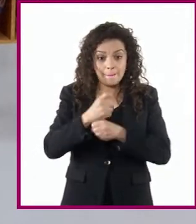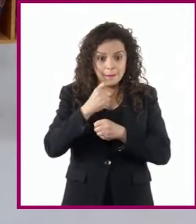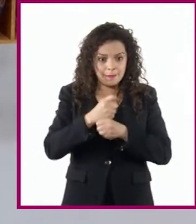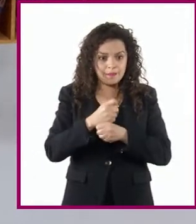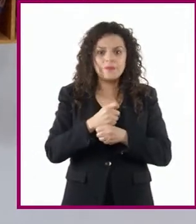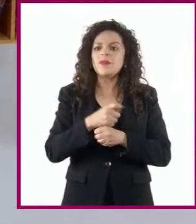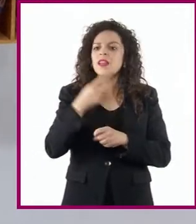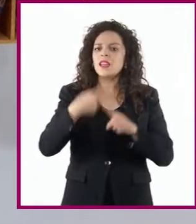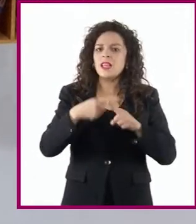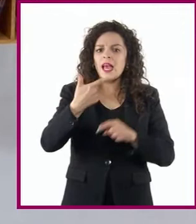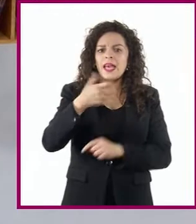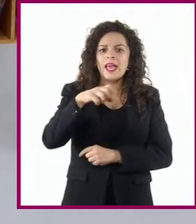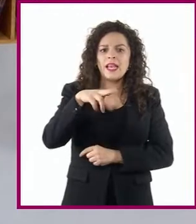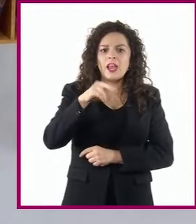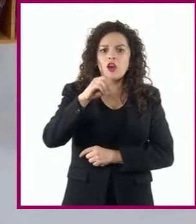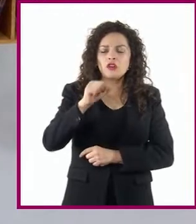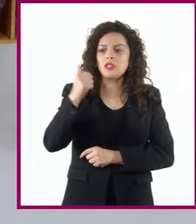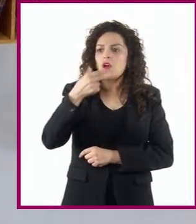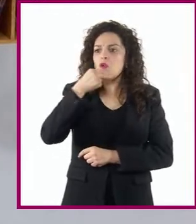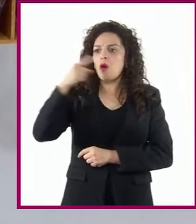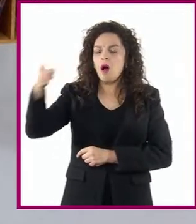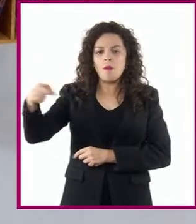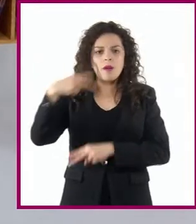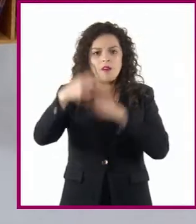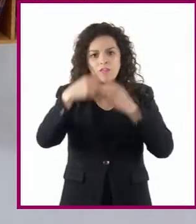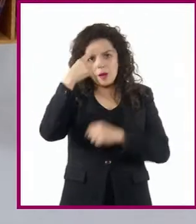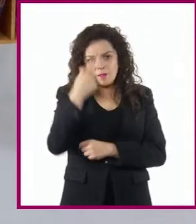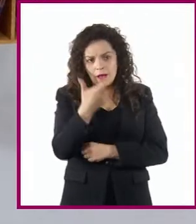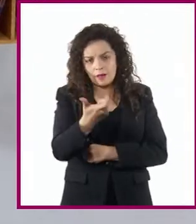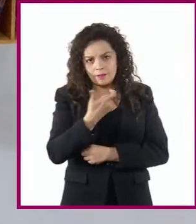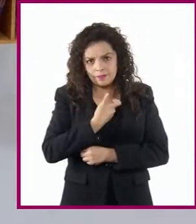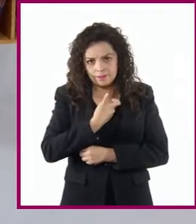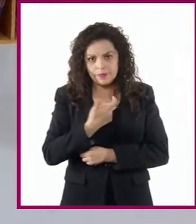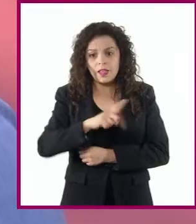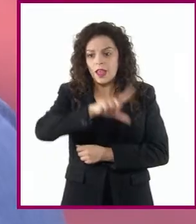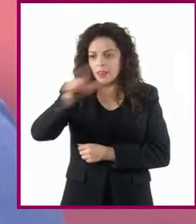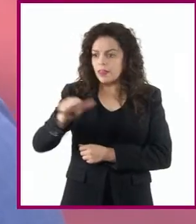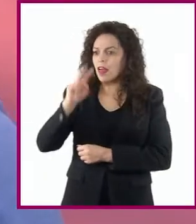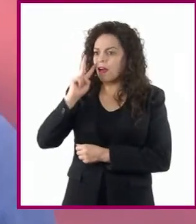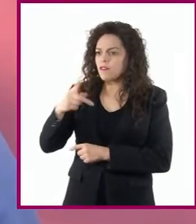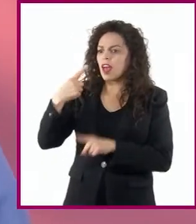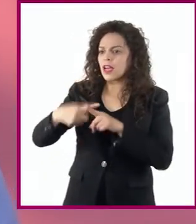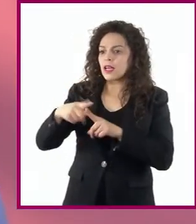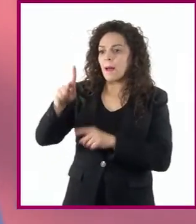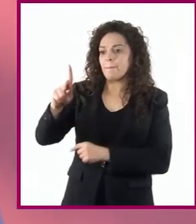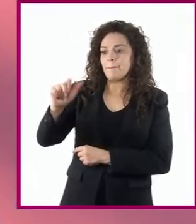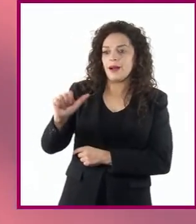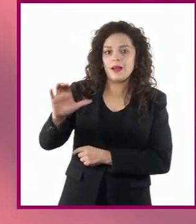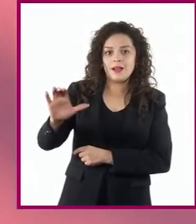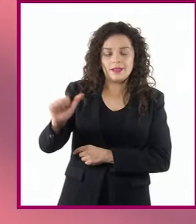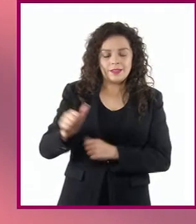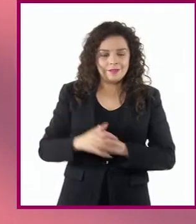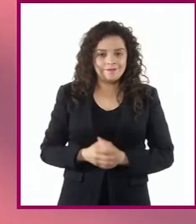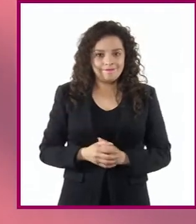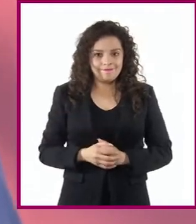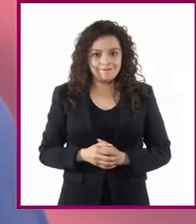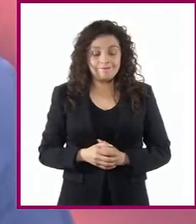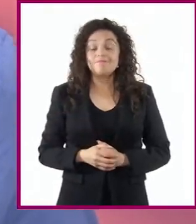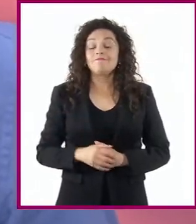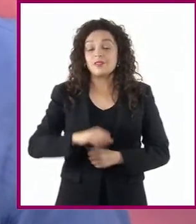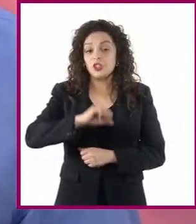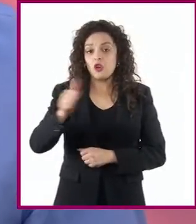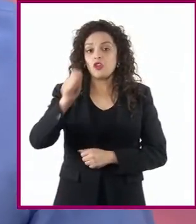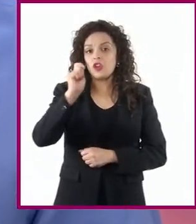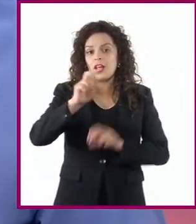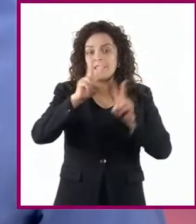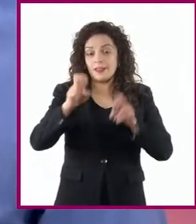Generosa, y se marca el cambio de escena con la aparición de Paca. Otro aspecto interesante para